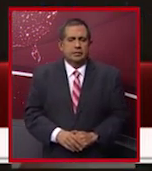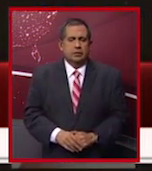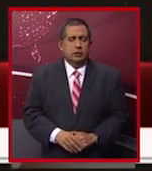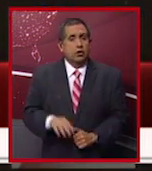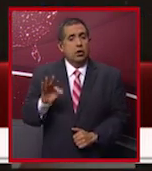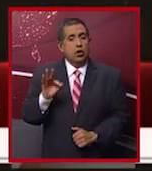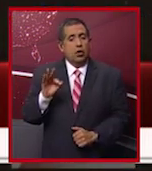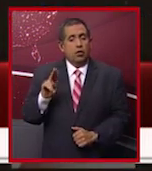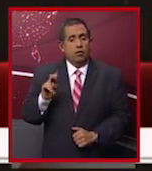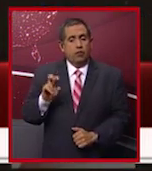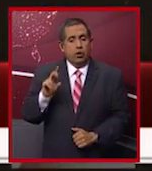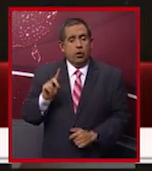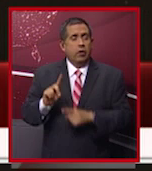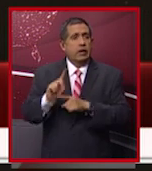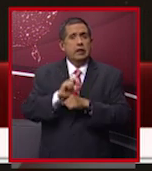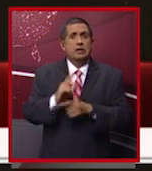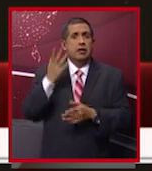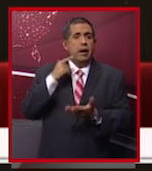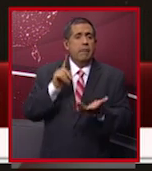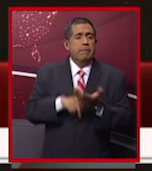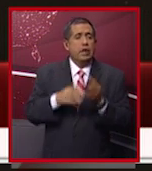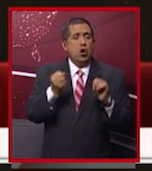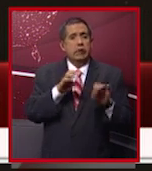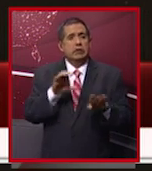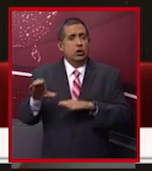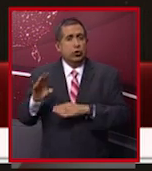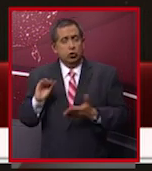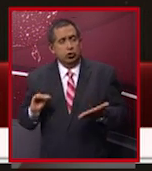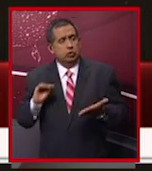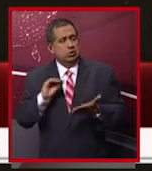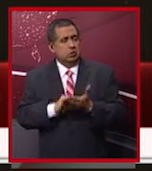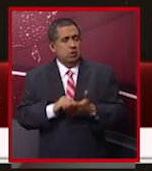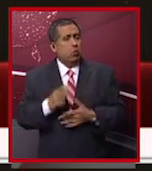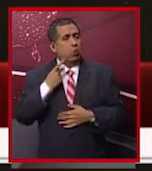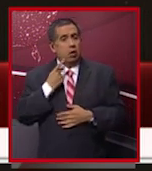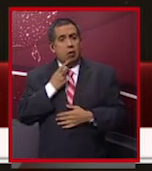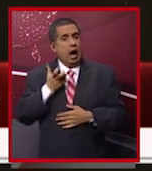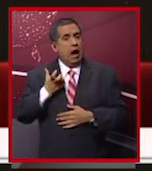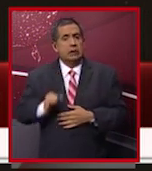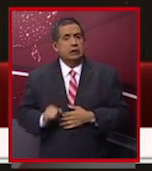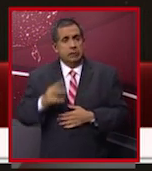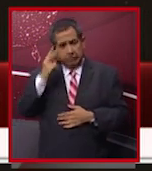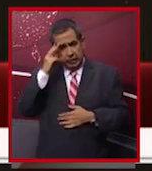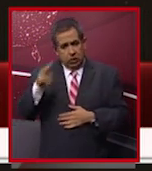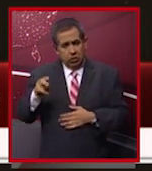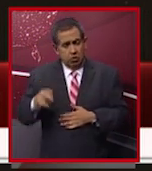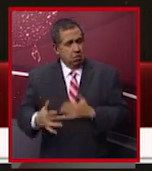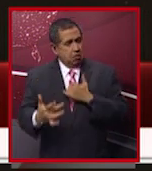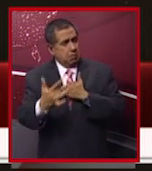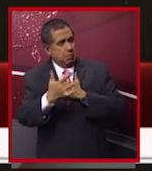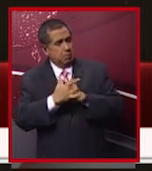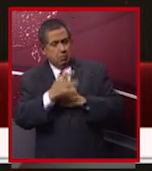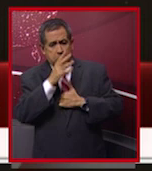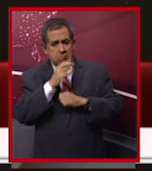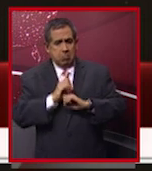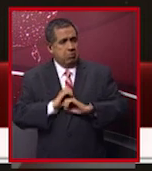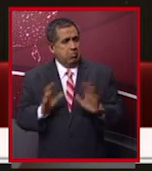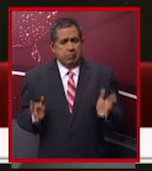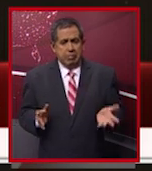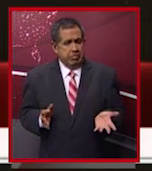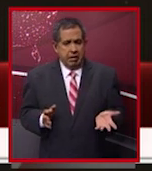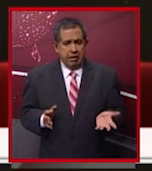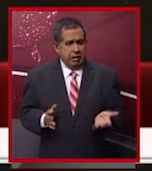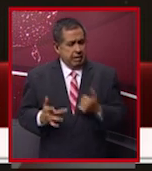El fuero, desde el siglo pasado, se constituyó en un sistema político mexicano, en una columna de autoritarismo